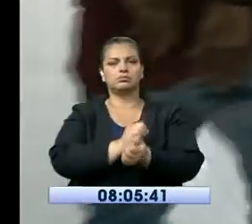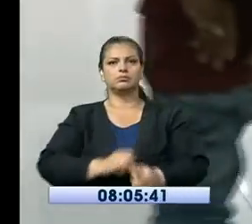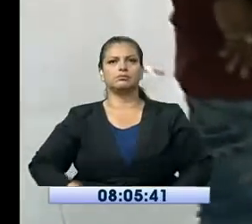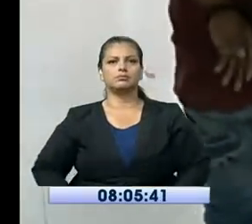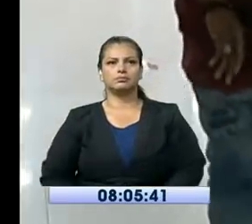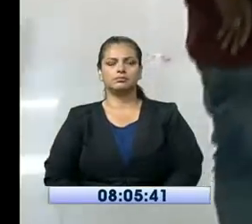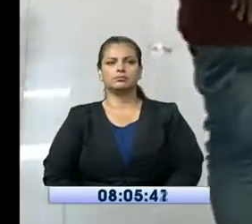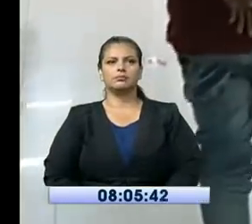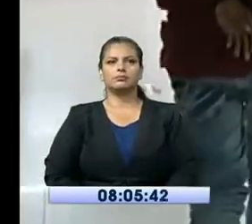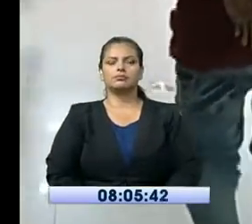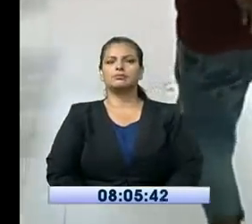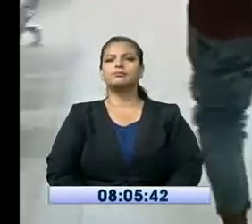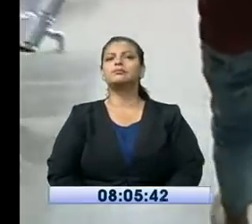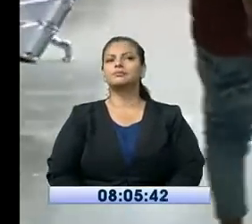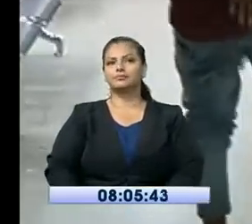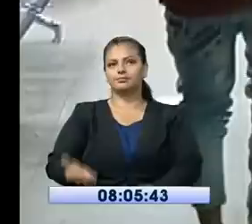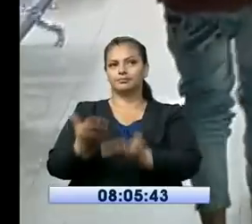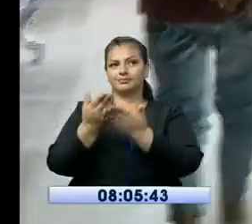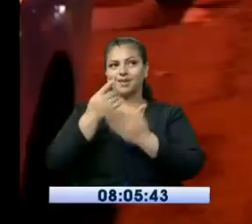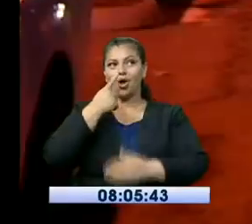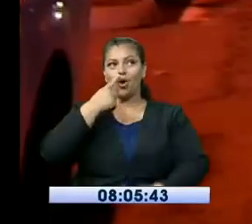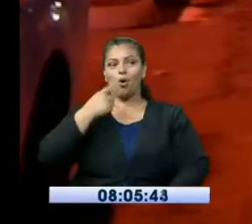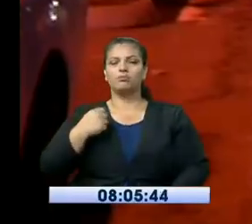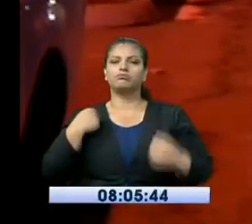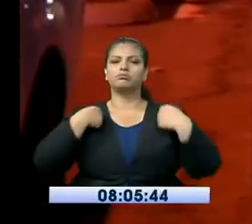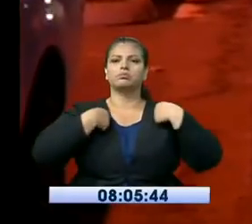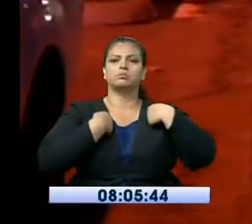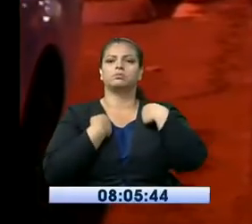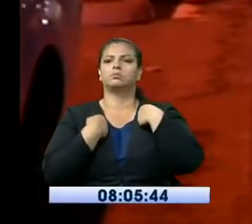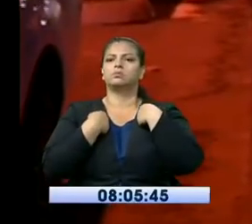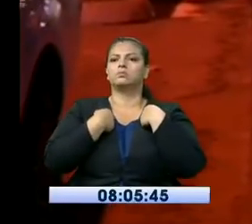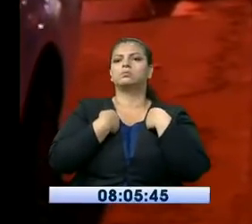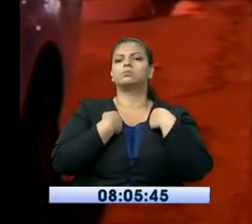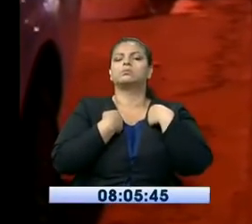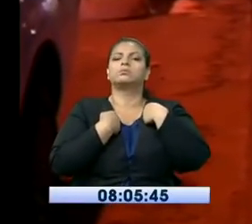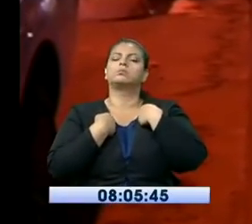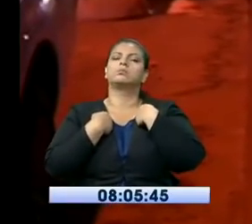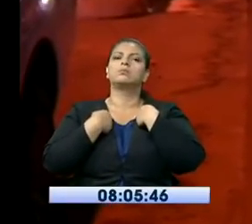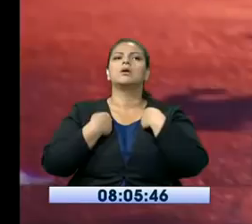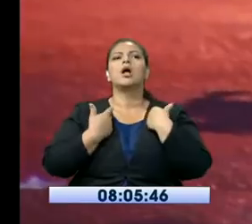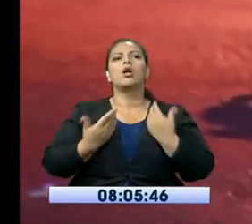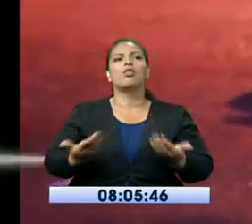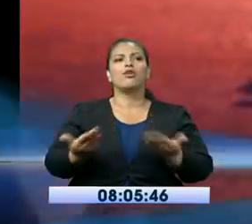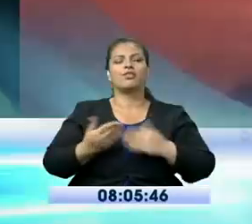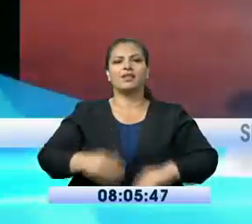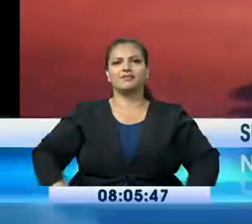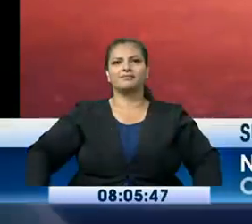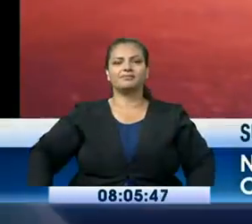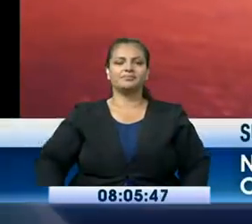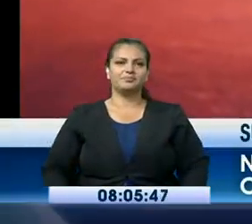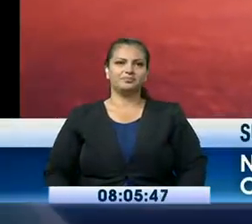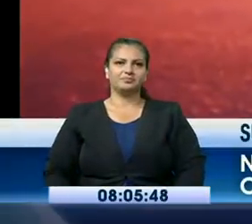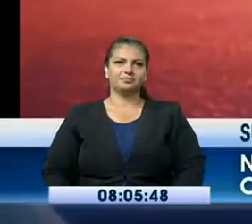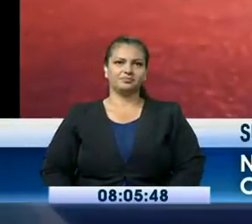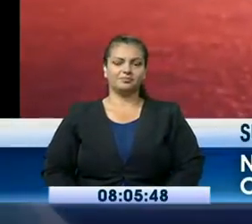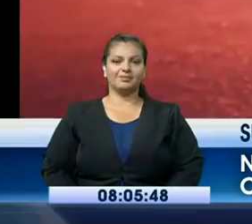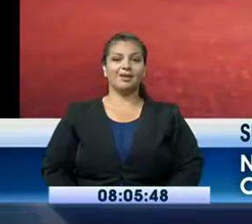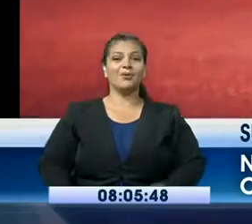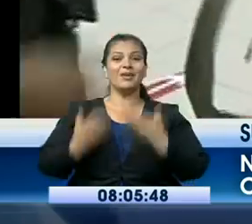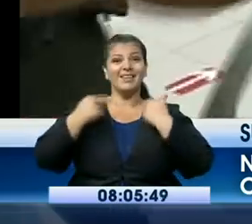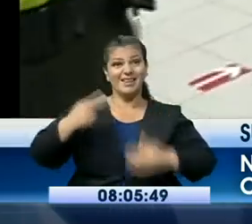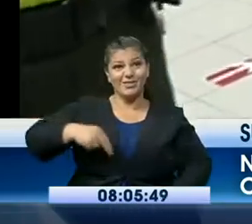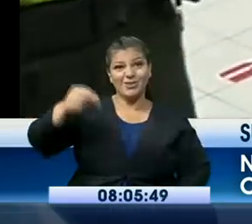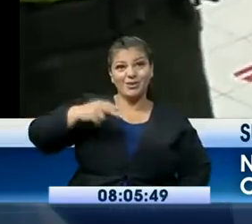caminaba en actitud sospechosa por la avenida modesto luque a la altura de la cooperativa paraíso de la flor